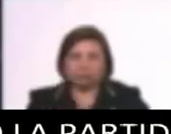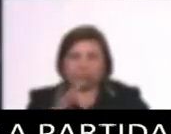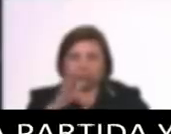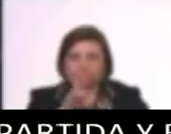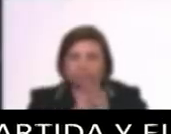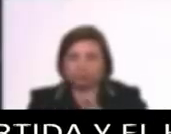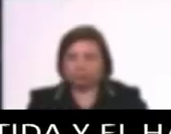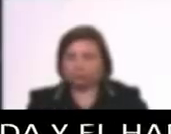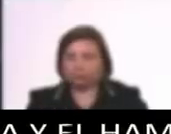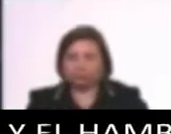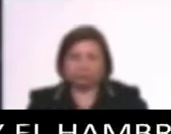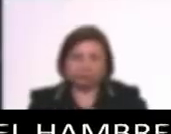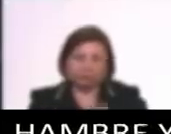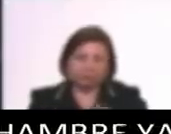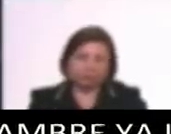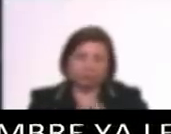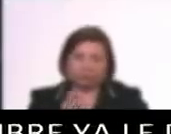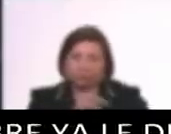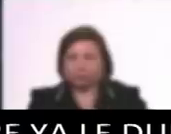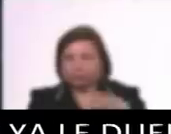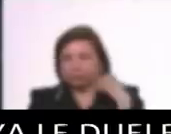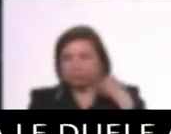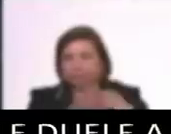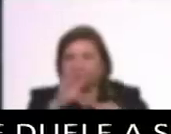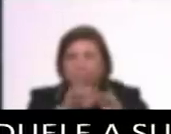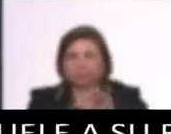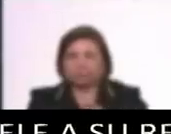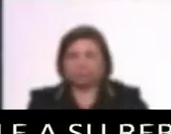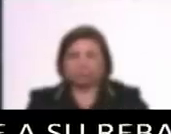Bueno, se está tratando de regresar a la calma, es difícil,